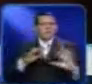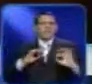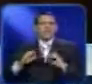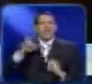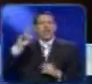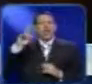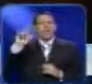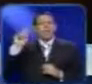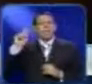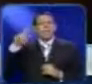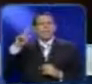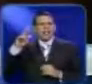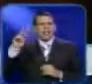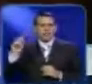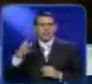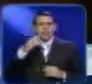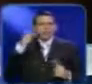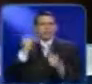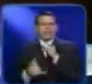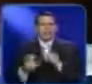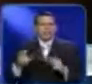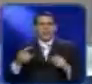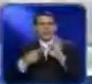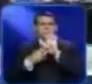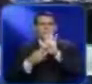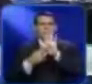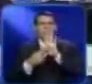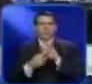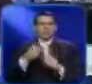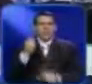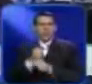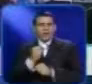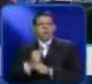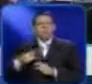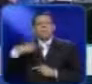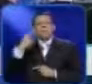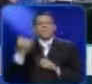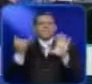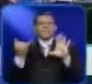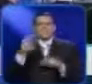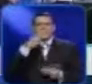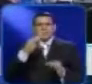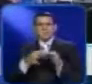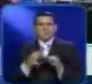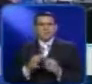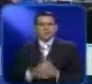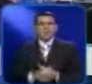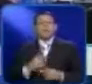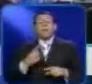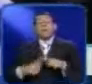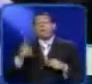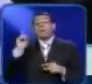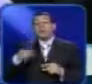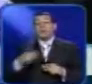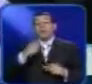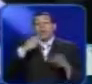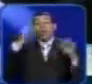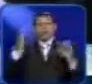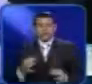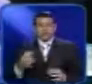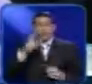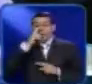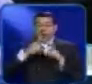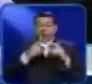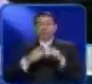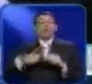Dolly Parton, anunciaron la culminación de las presentaciones de la obra para el próximo 6 de septiembre, pero también confirmaron que un año